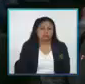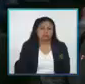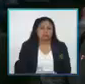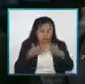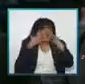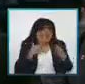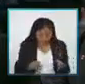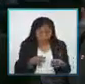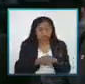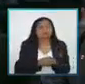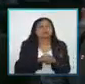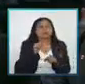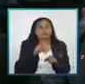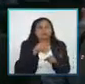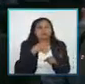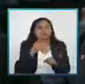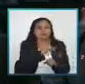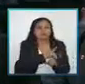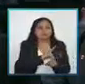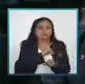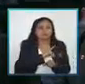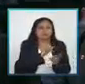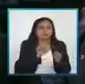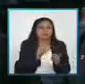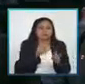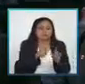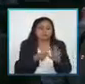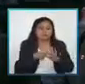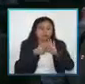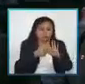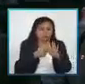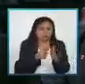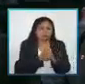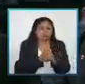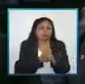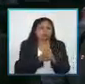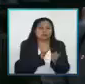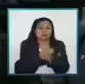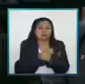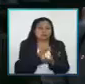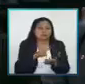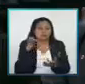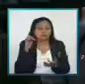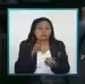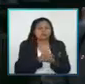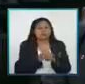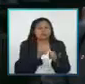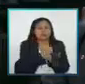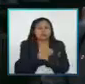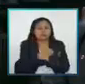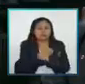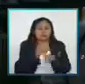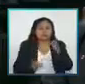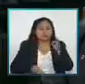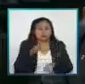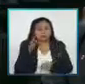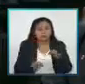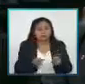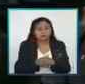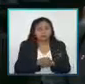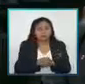esa decisión, ese deseo de demostrar que aman al país, que aman la